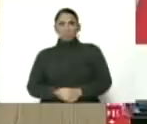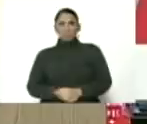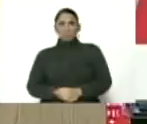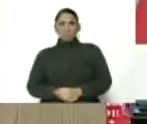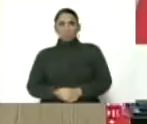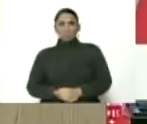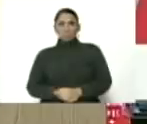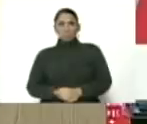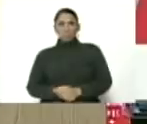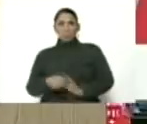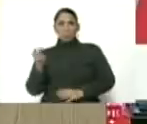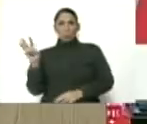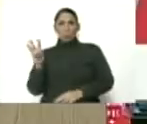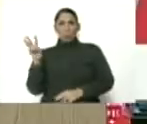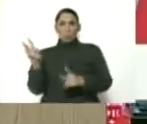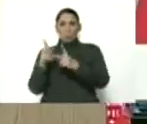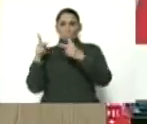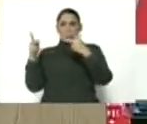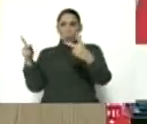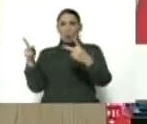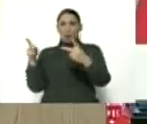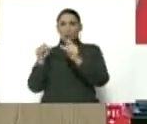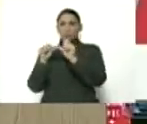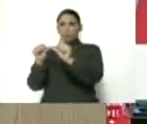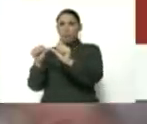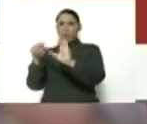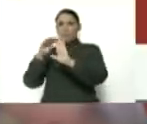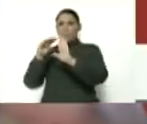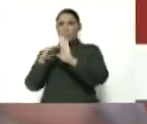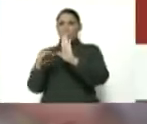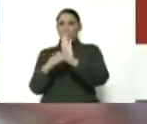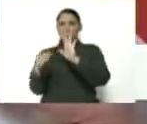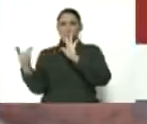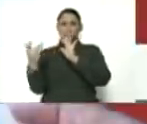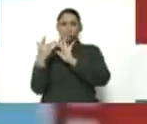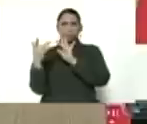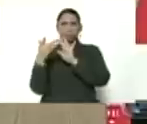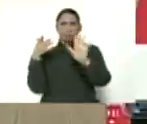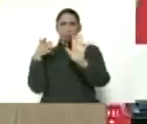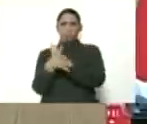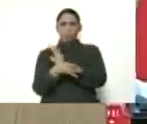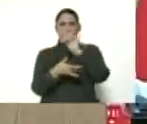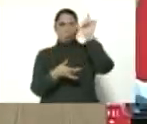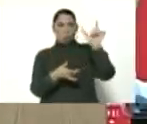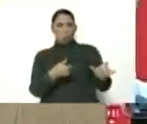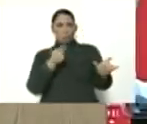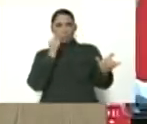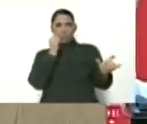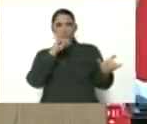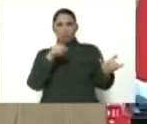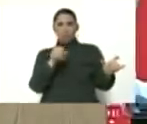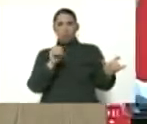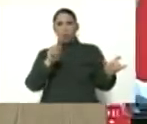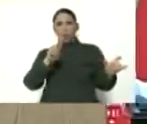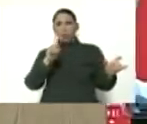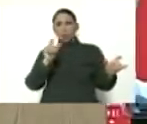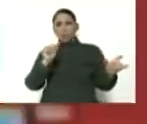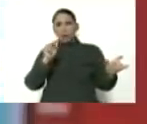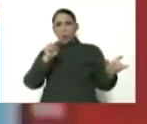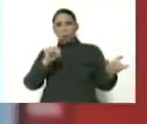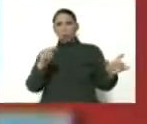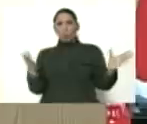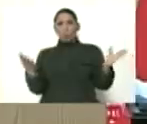de Washington Post queda establecida la relación de este señor Jordan Goodrow con el